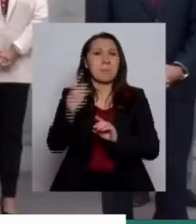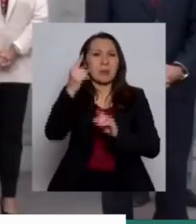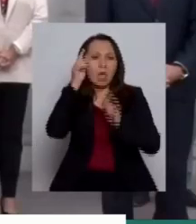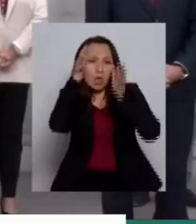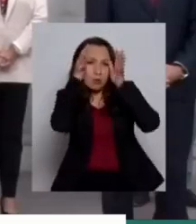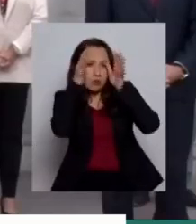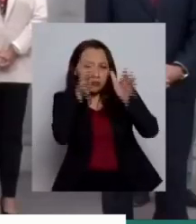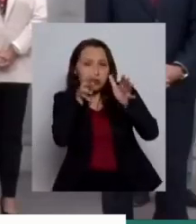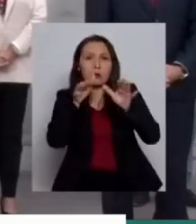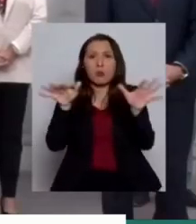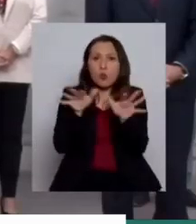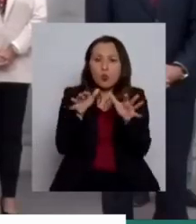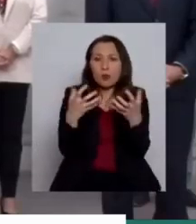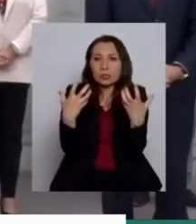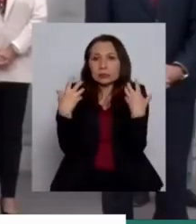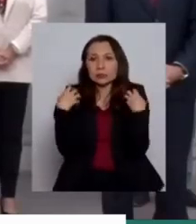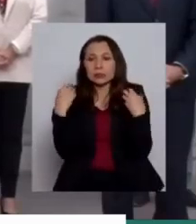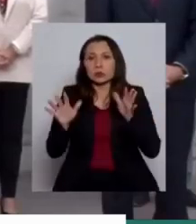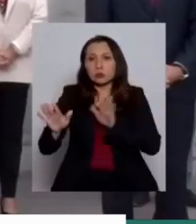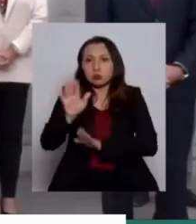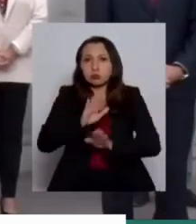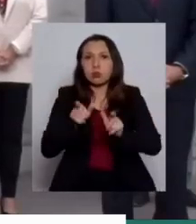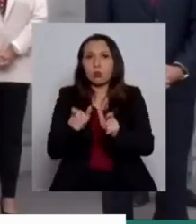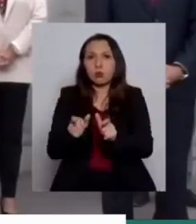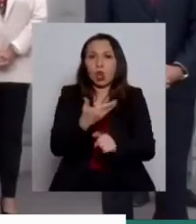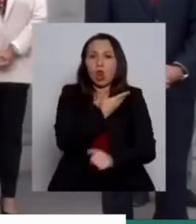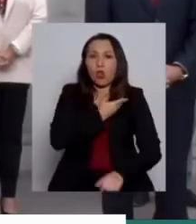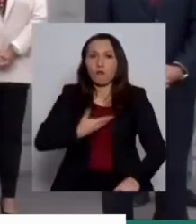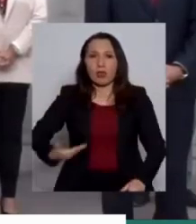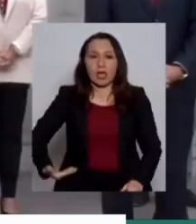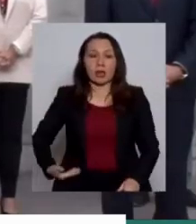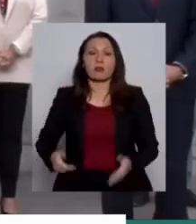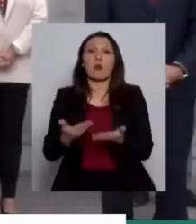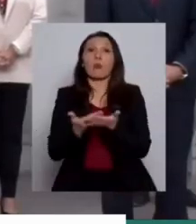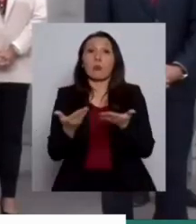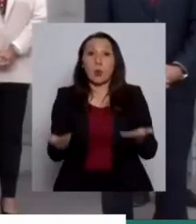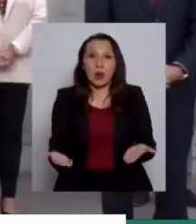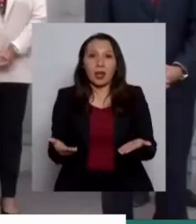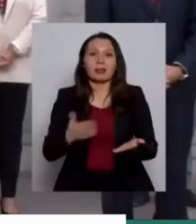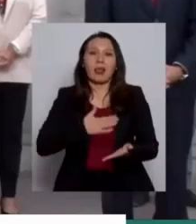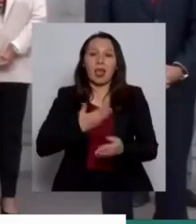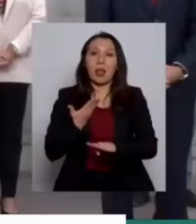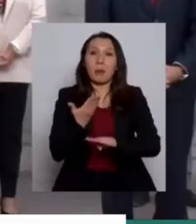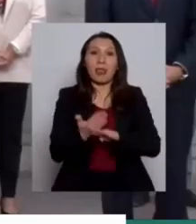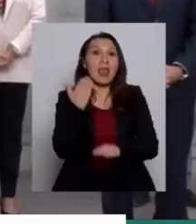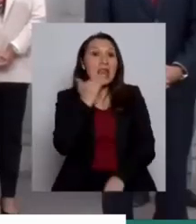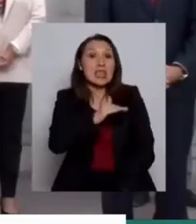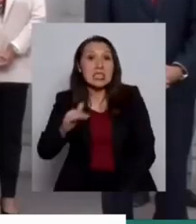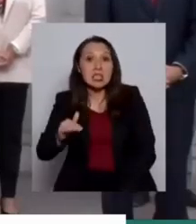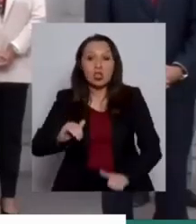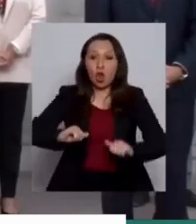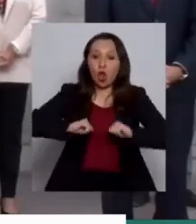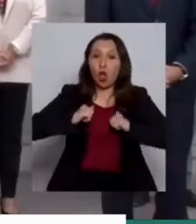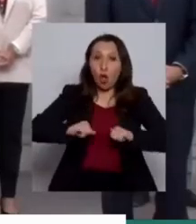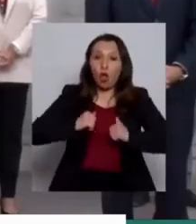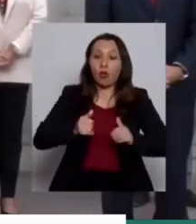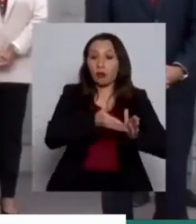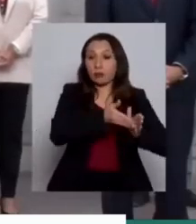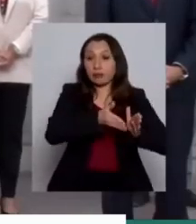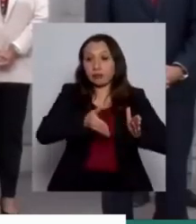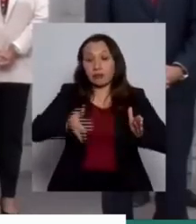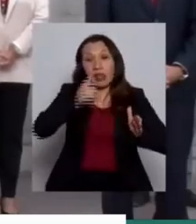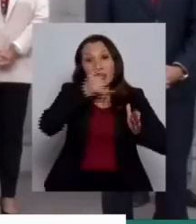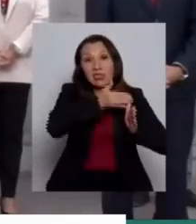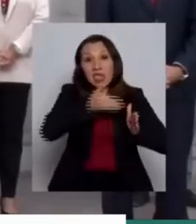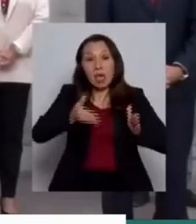en la discusión del Congreso respecto al retiro del 10% de los fondos, que durante la jornada enfrentará, esto fue redactado en la mañana, su día